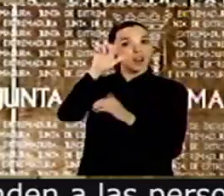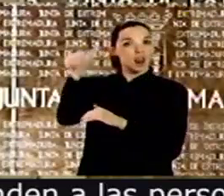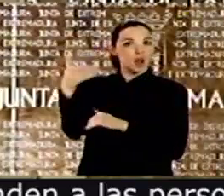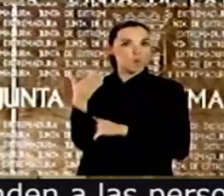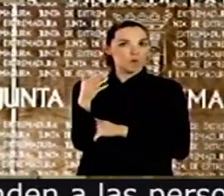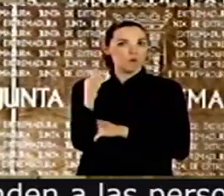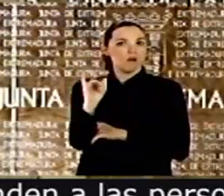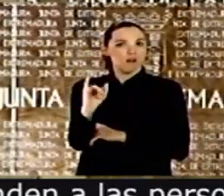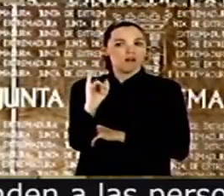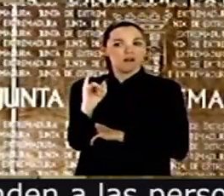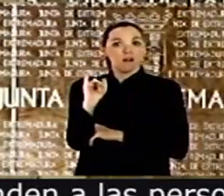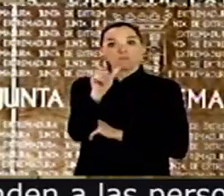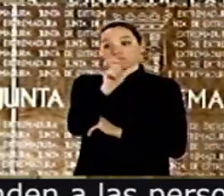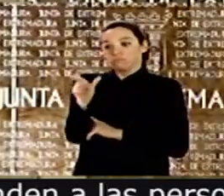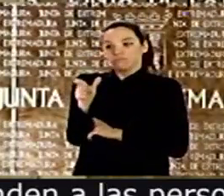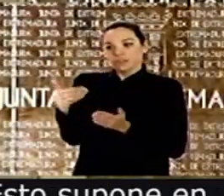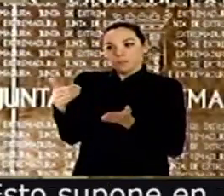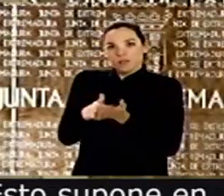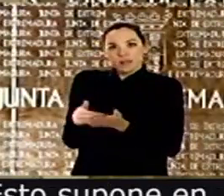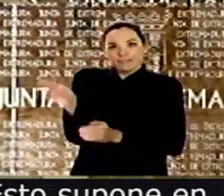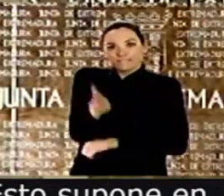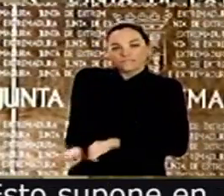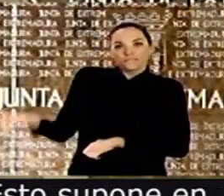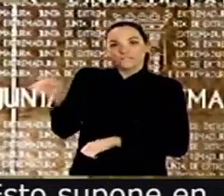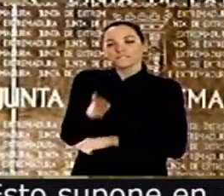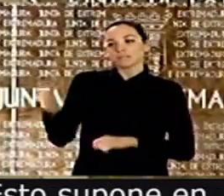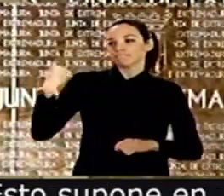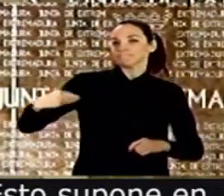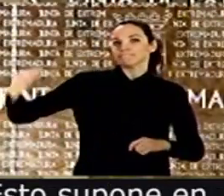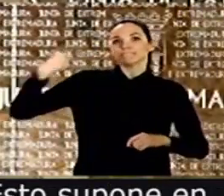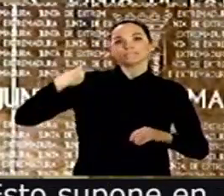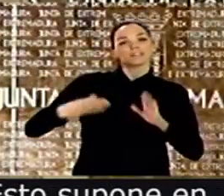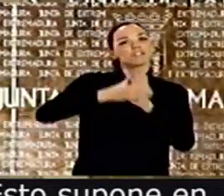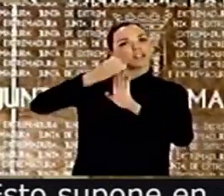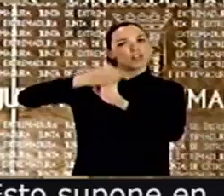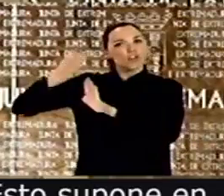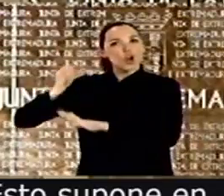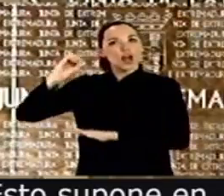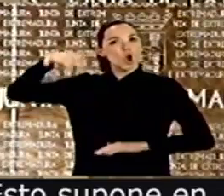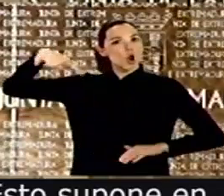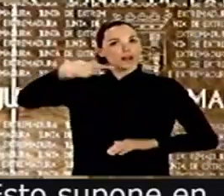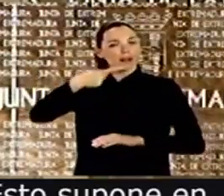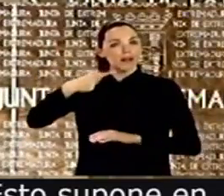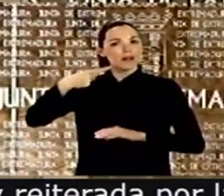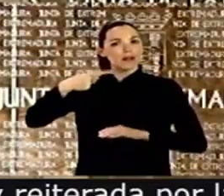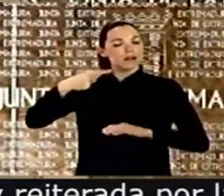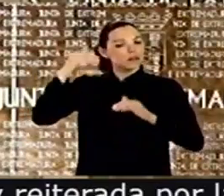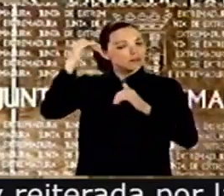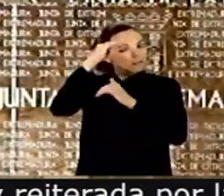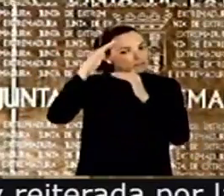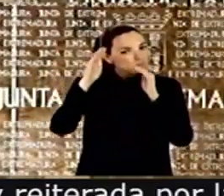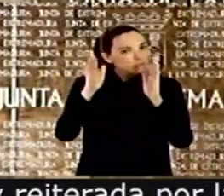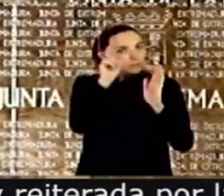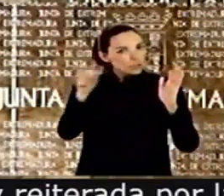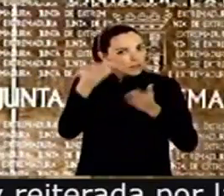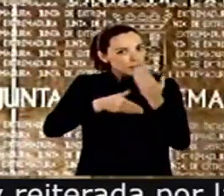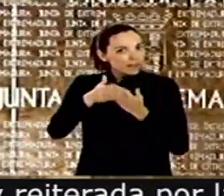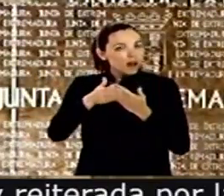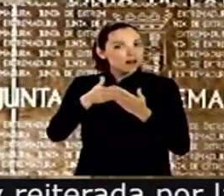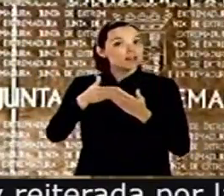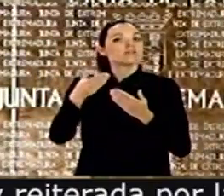una demanda muy reiterada por las propias entidades sin ánimo de lucro que trabajan con las personas con discapacidad. En la